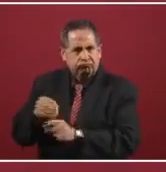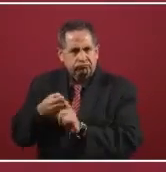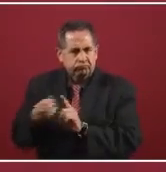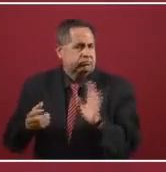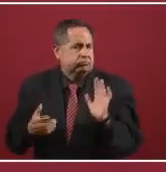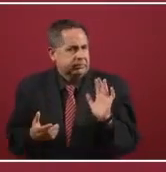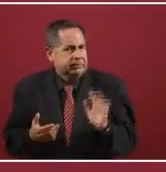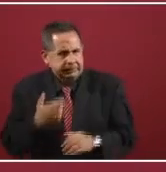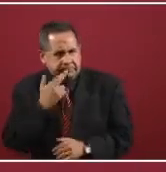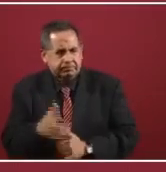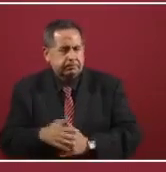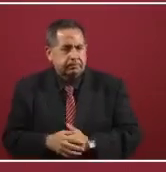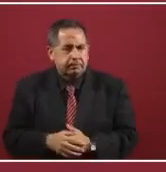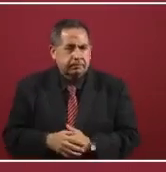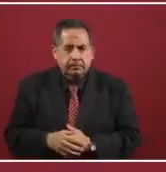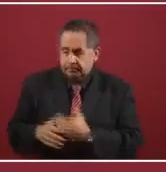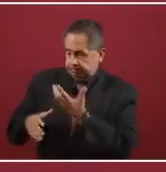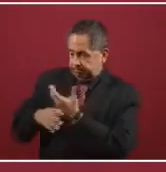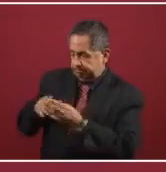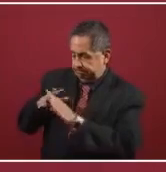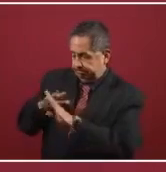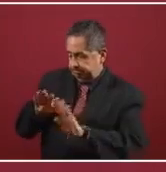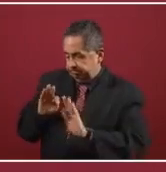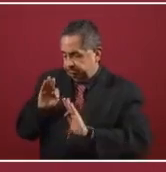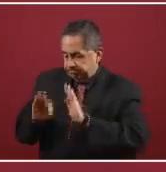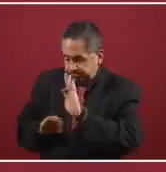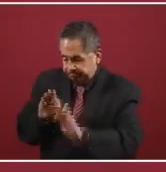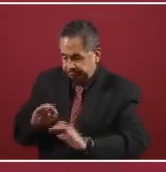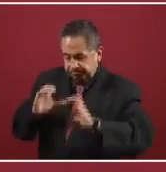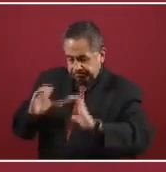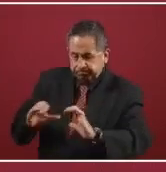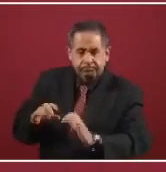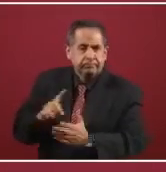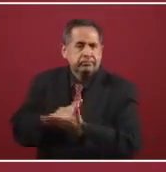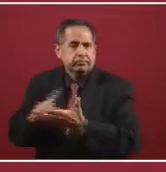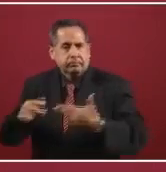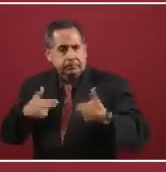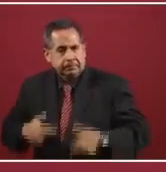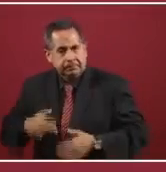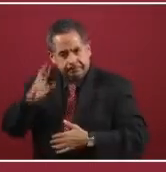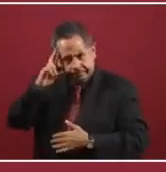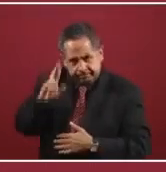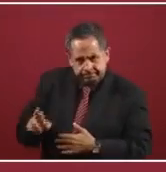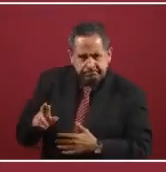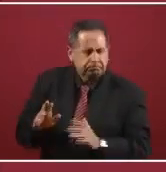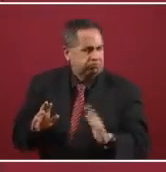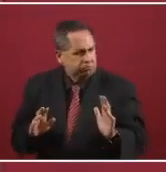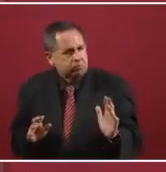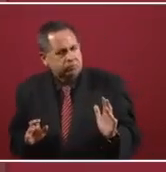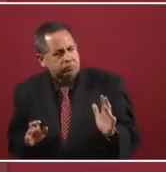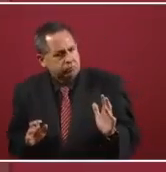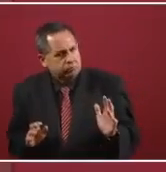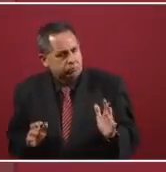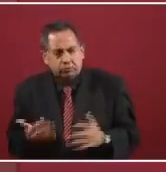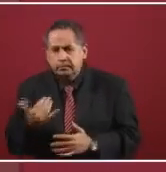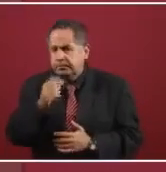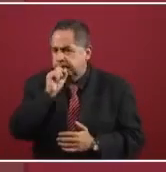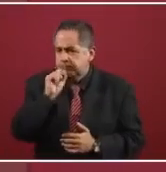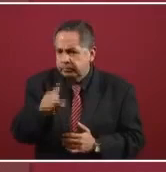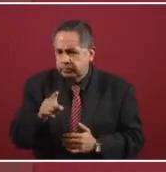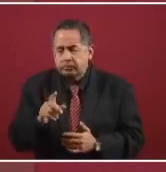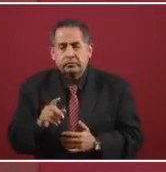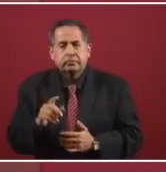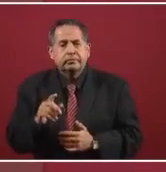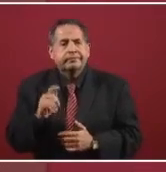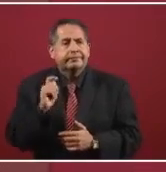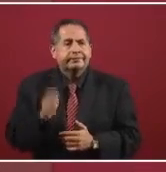se cuidara a los migrantes, que se respetaran los derechos humanos y que vaya